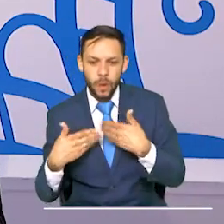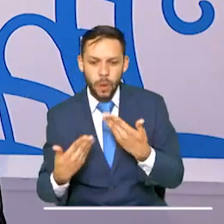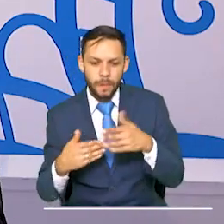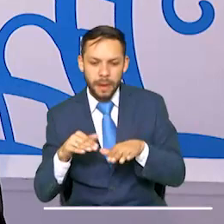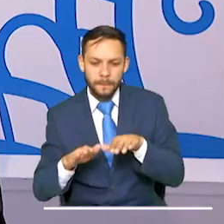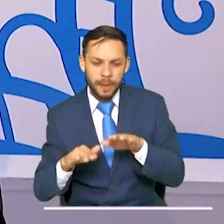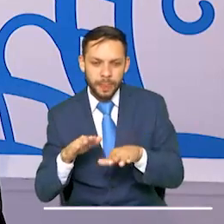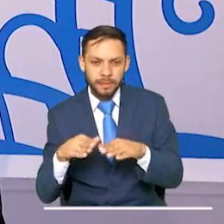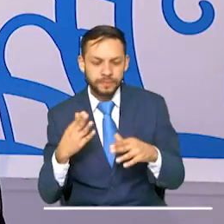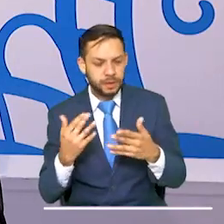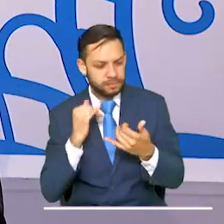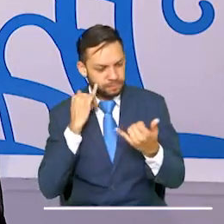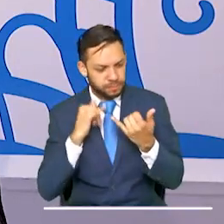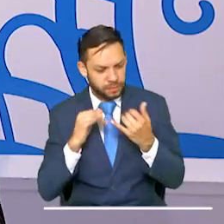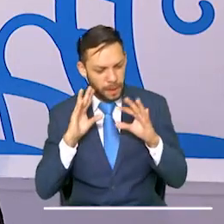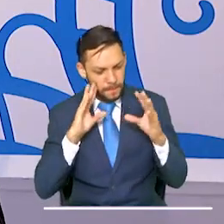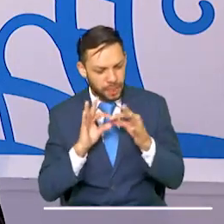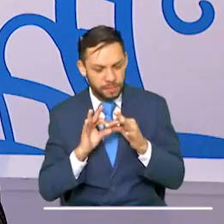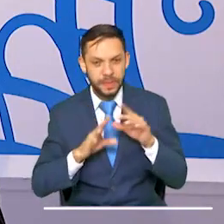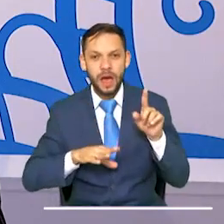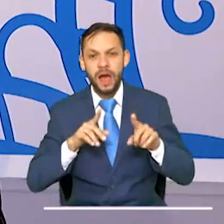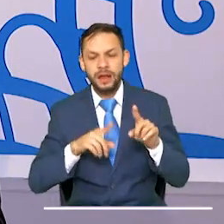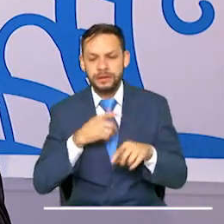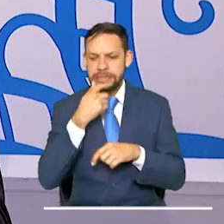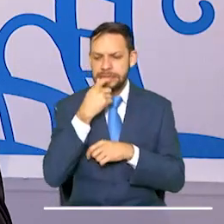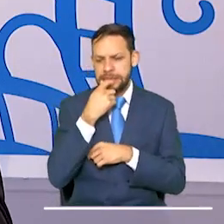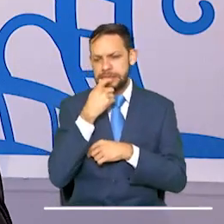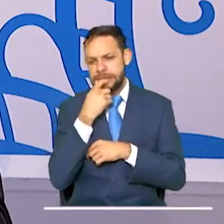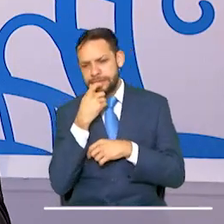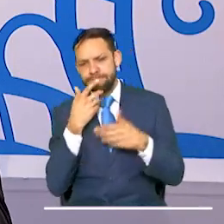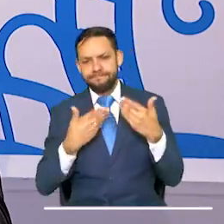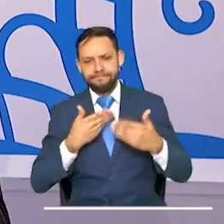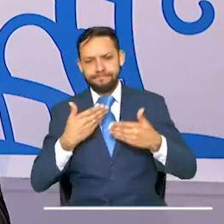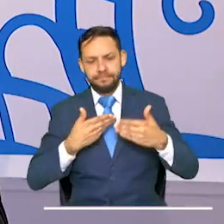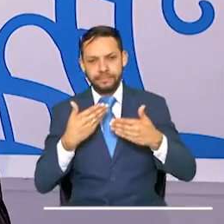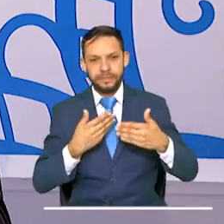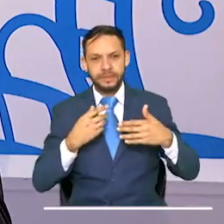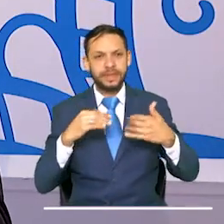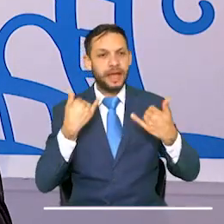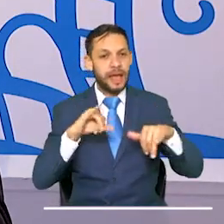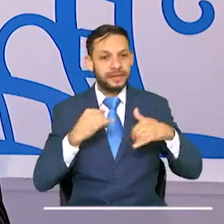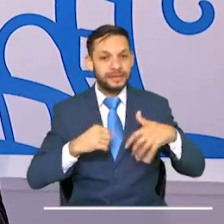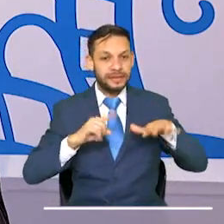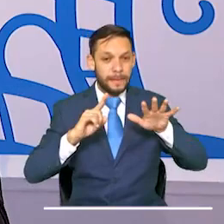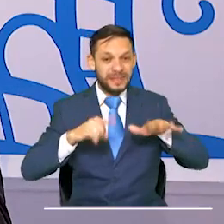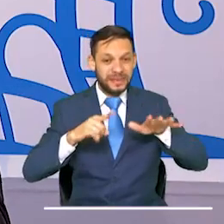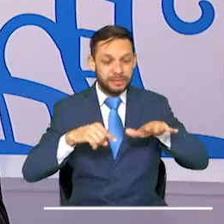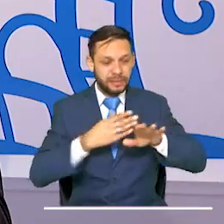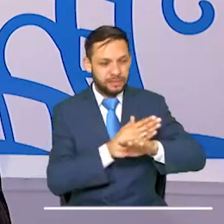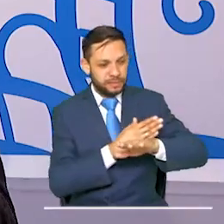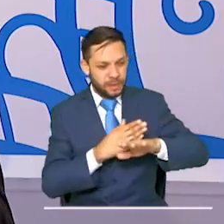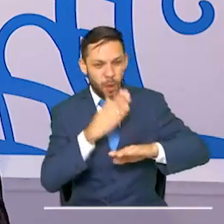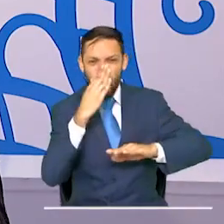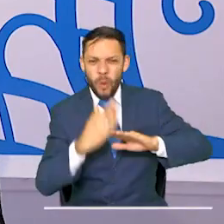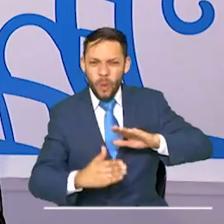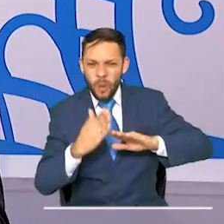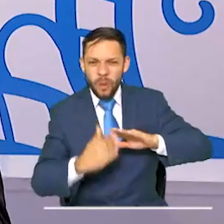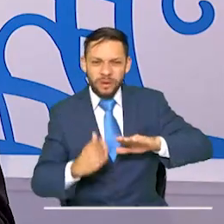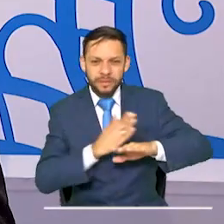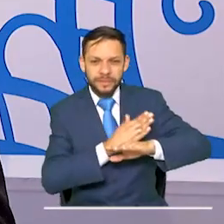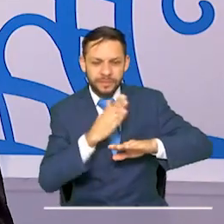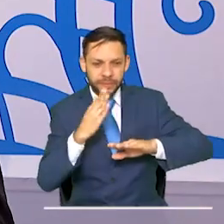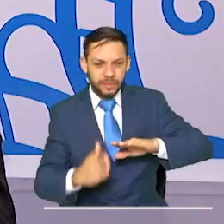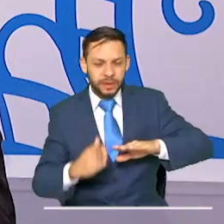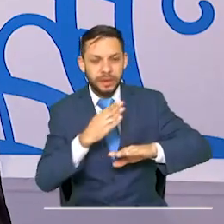la complejidad. Incluso cuando terminamos la primera cohorte de este diplomado, que nos llamaba la